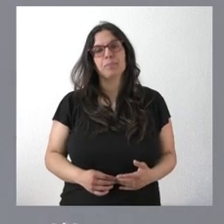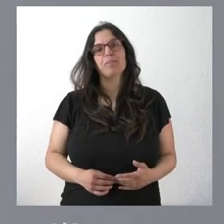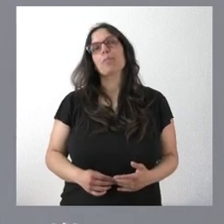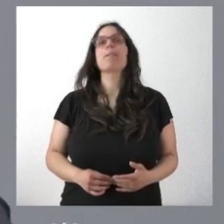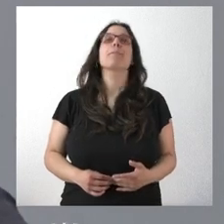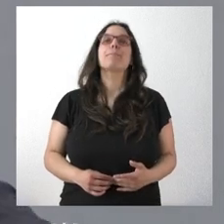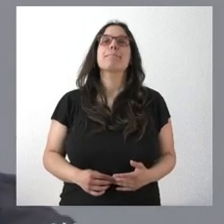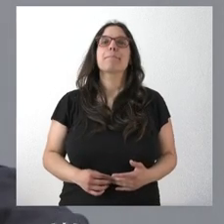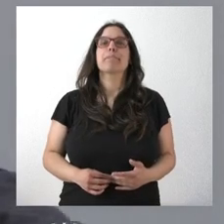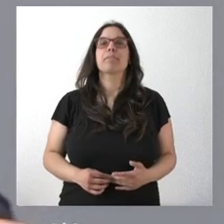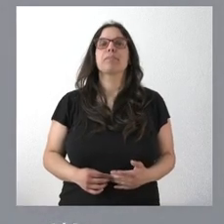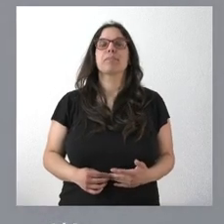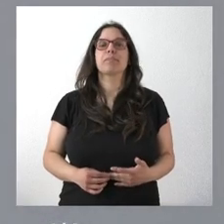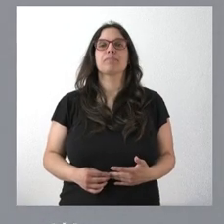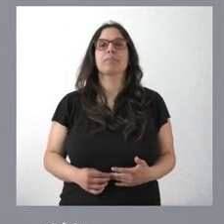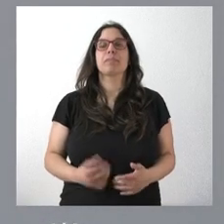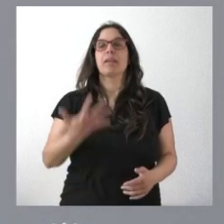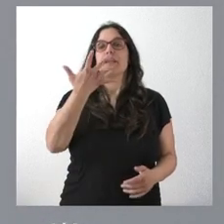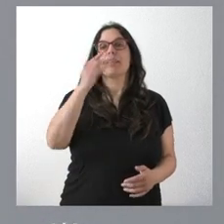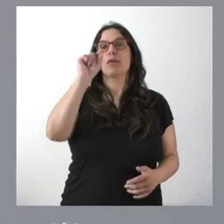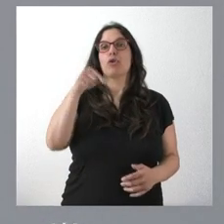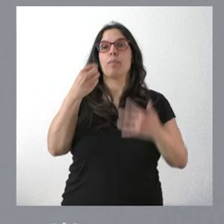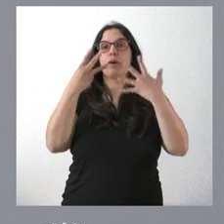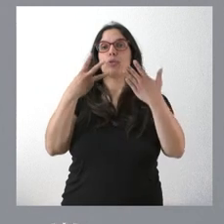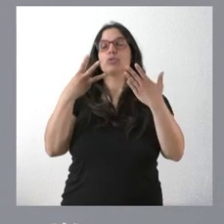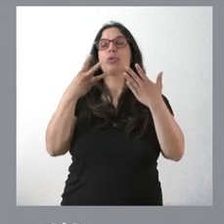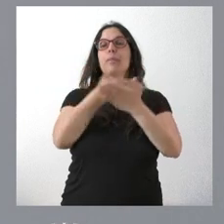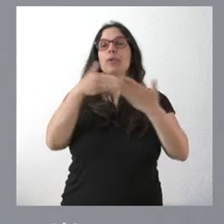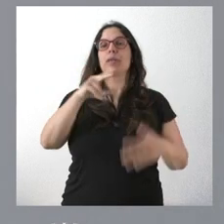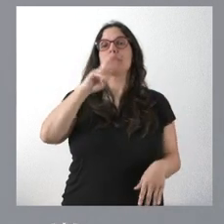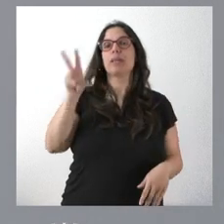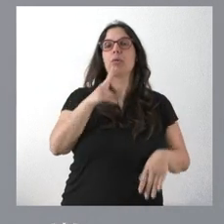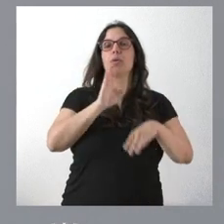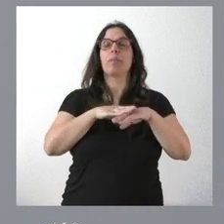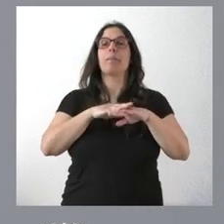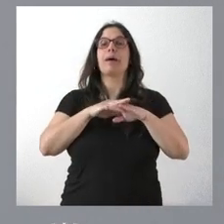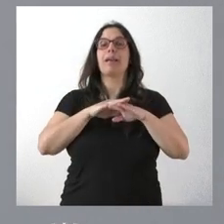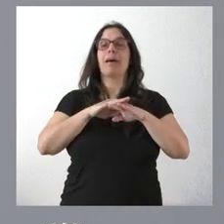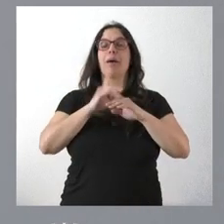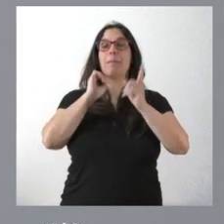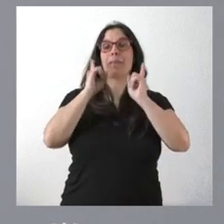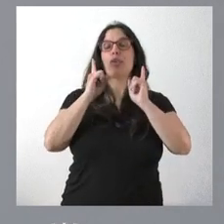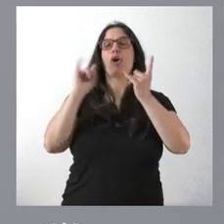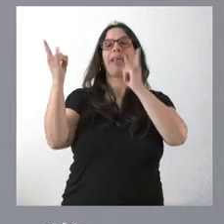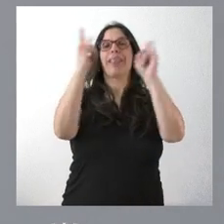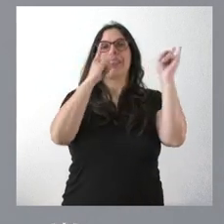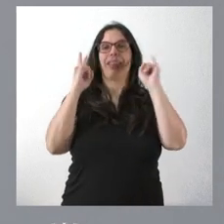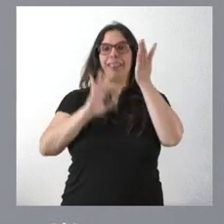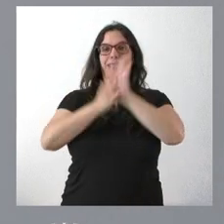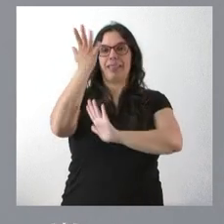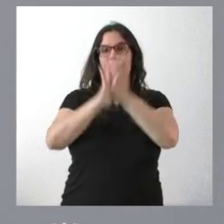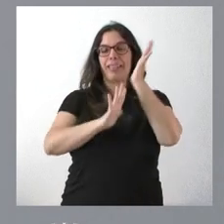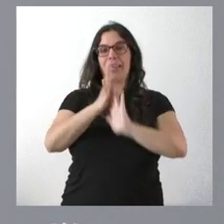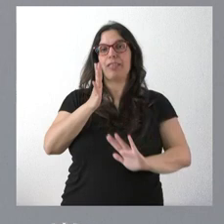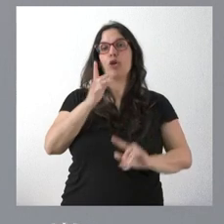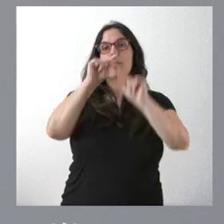cosas, 5,8 millones de euros a tratamientos preventivos de incendios forestales en municipios de las provincias